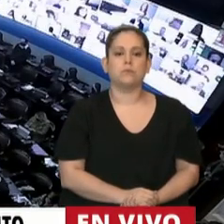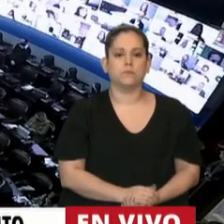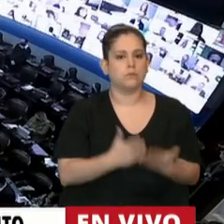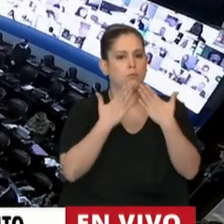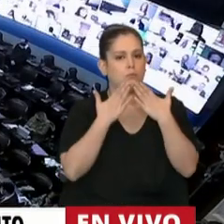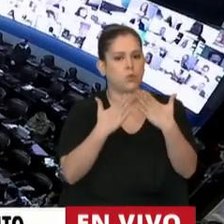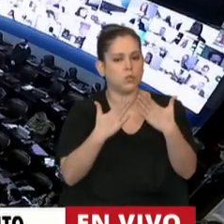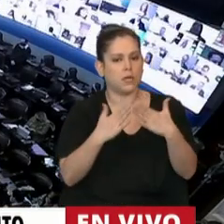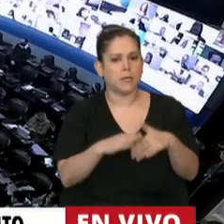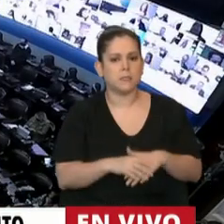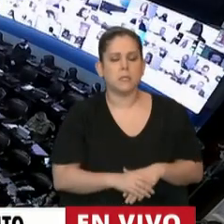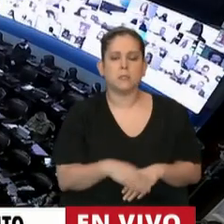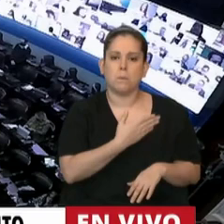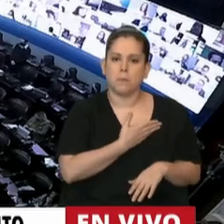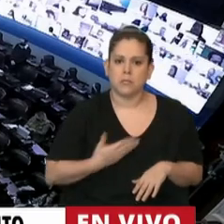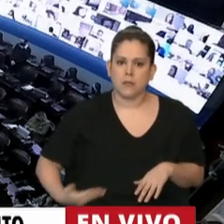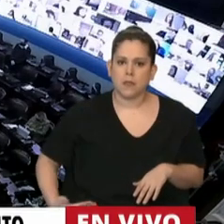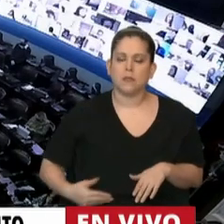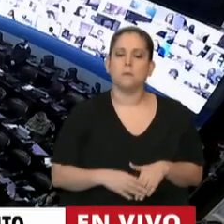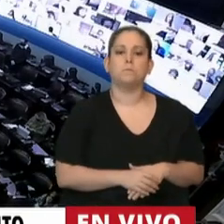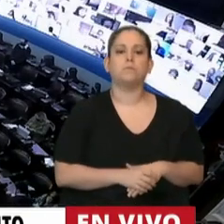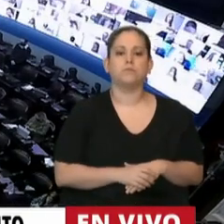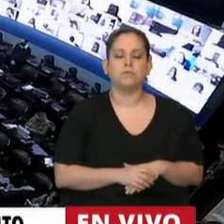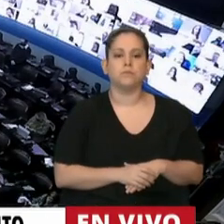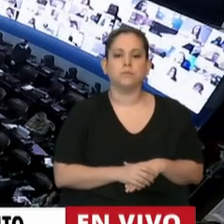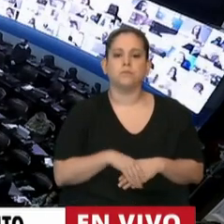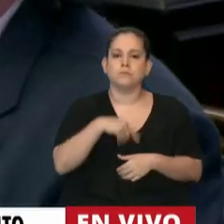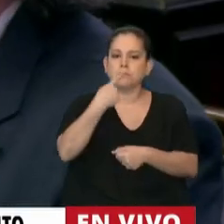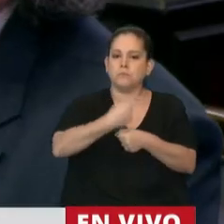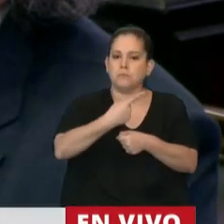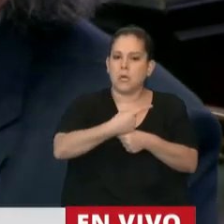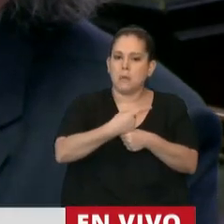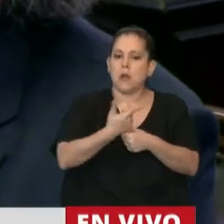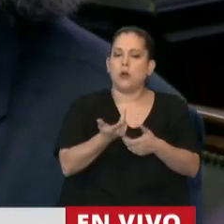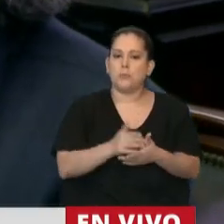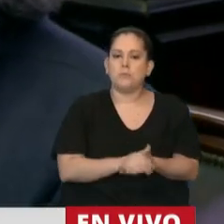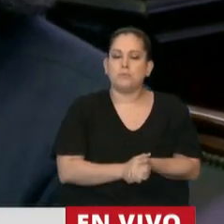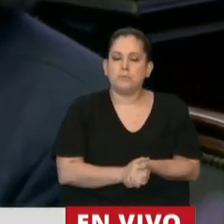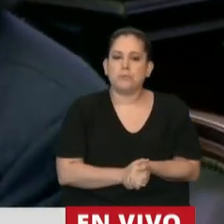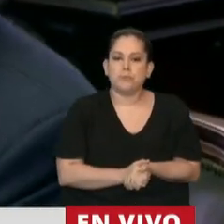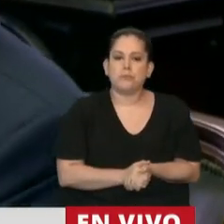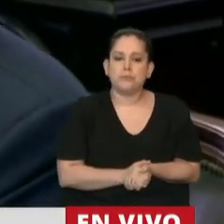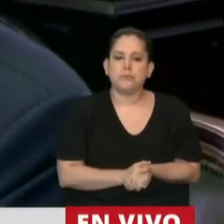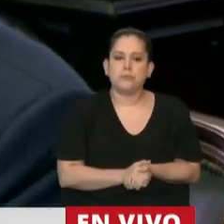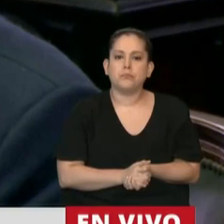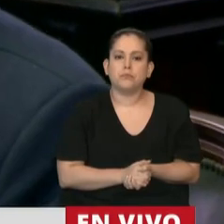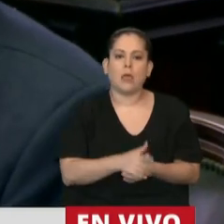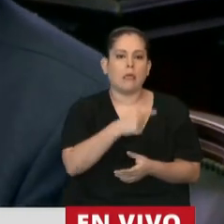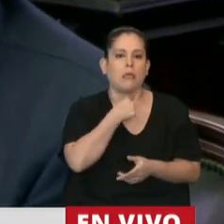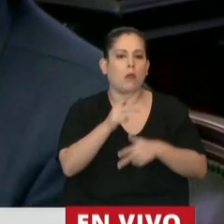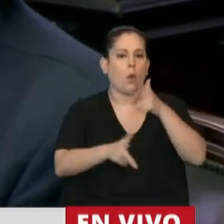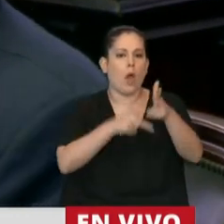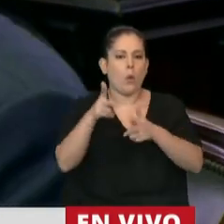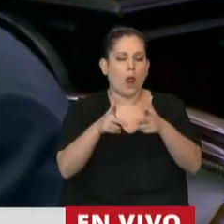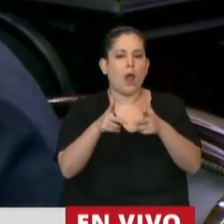Muchas gracias, señor presidente. En primer lugar, me quiero referir a una cuestión de